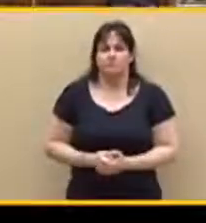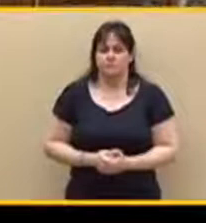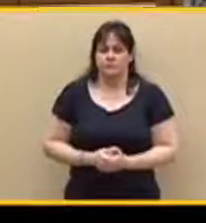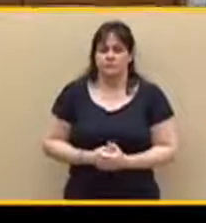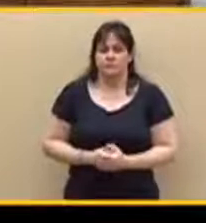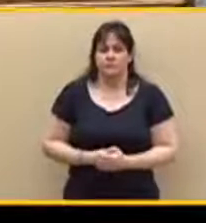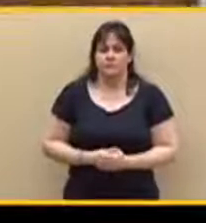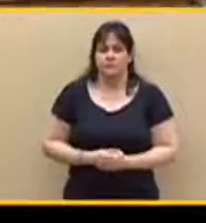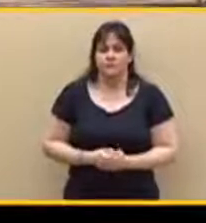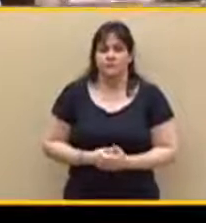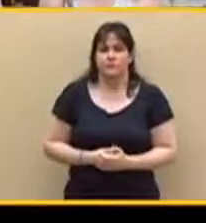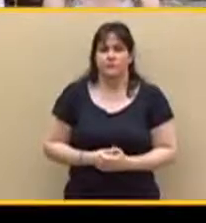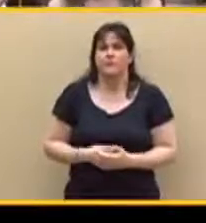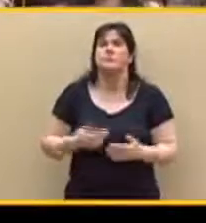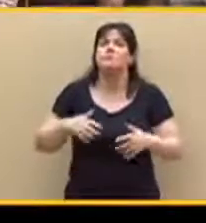Pero